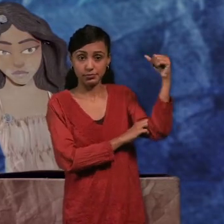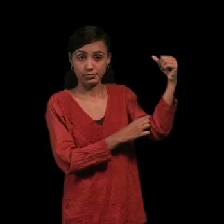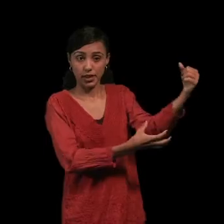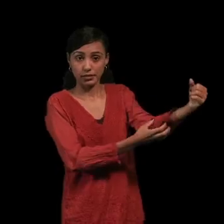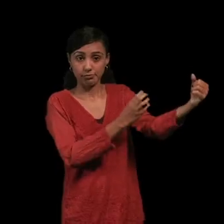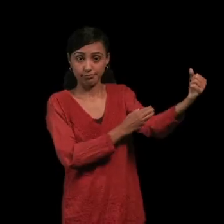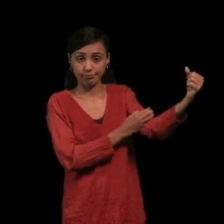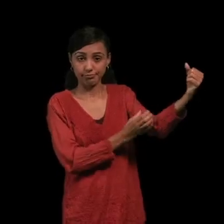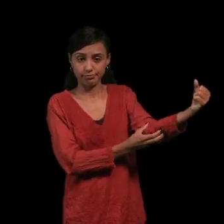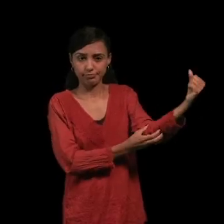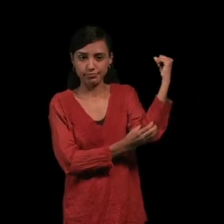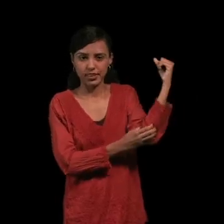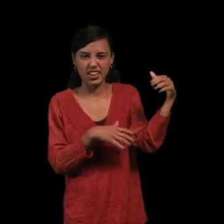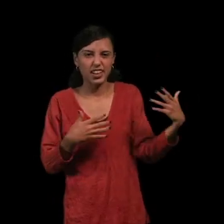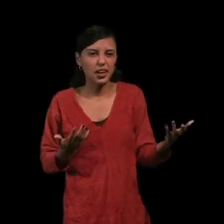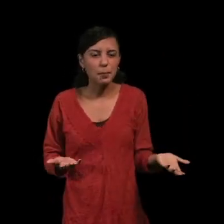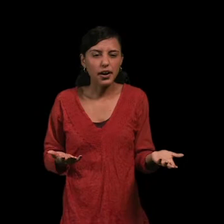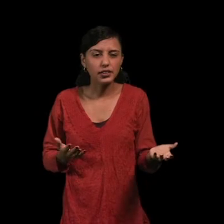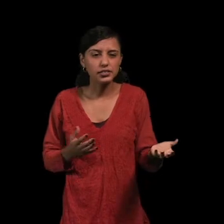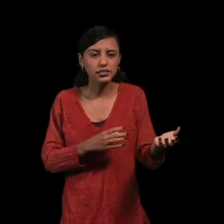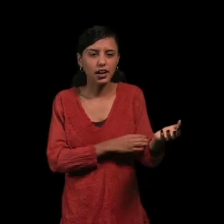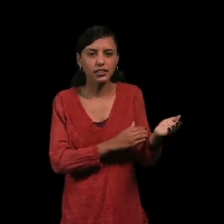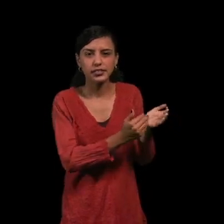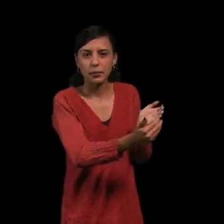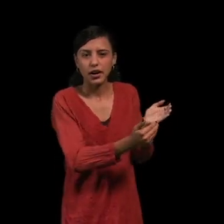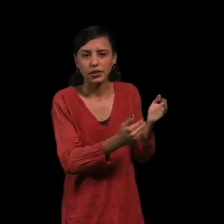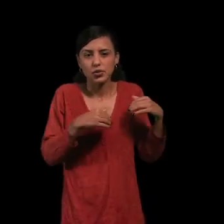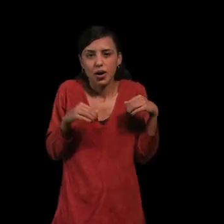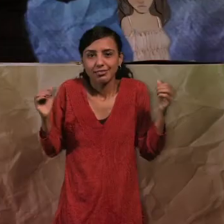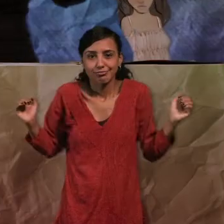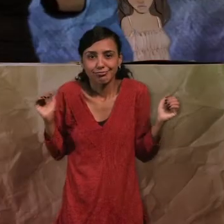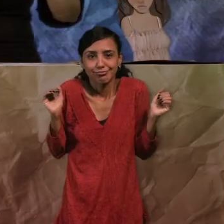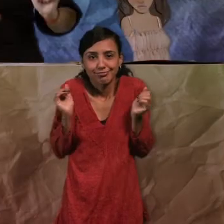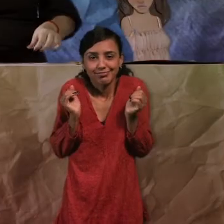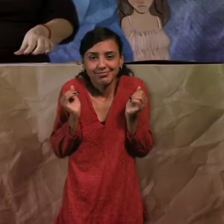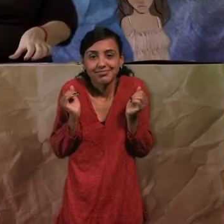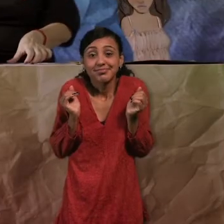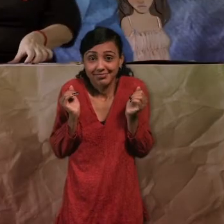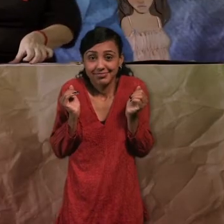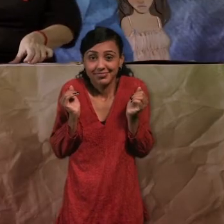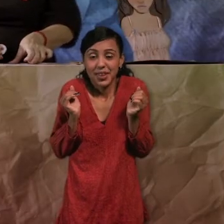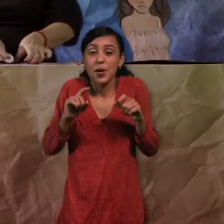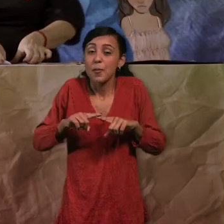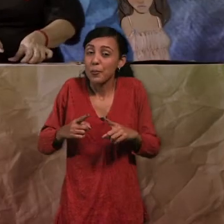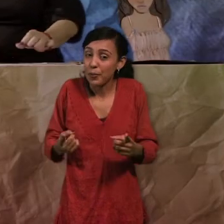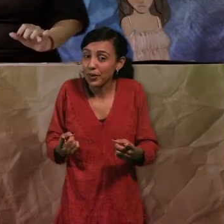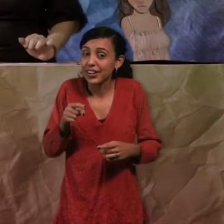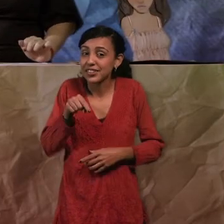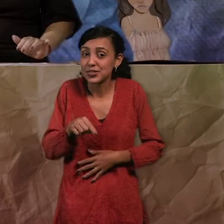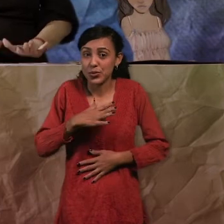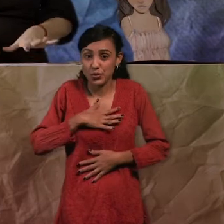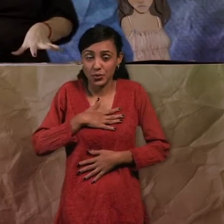esta, ¿qué le va a pasar a la longitud del brazo? Se va a achicar. Por lo tanto, cuando vamos a llevar